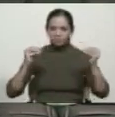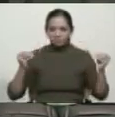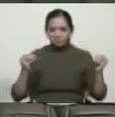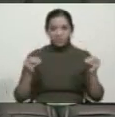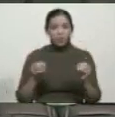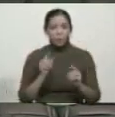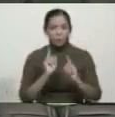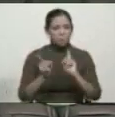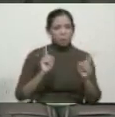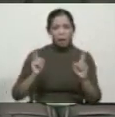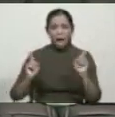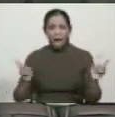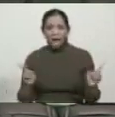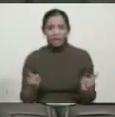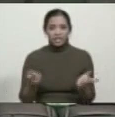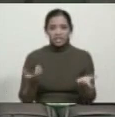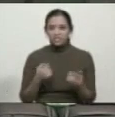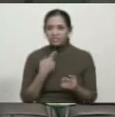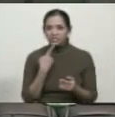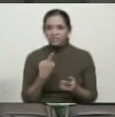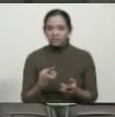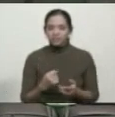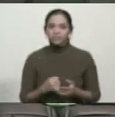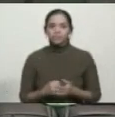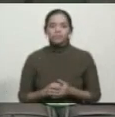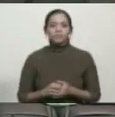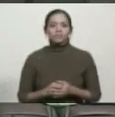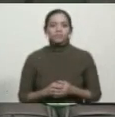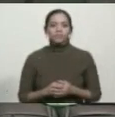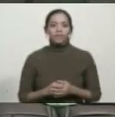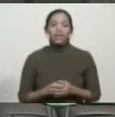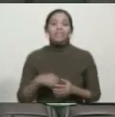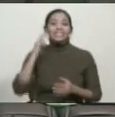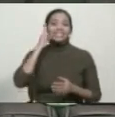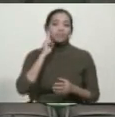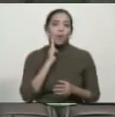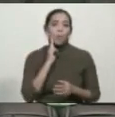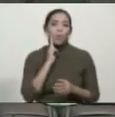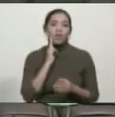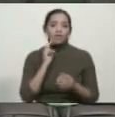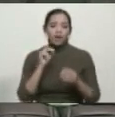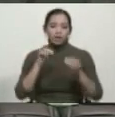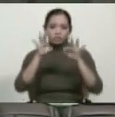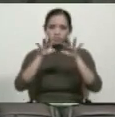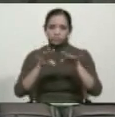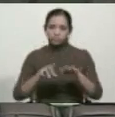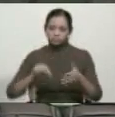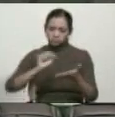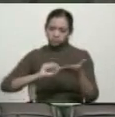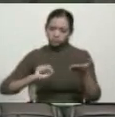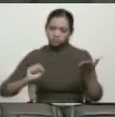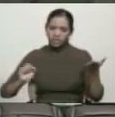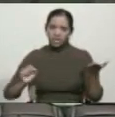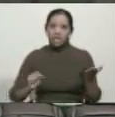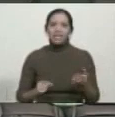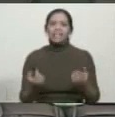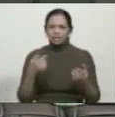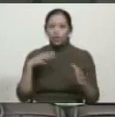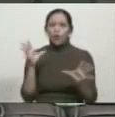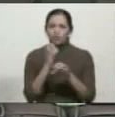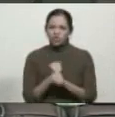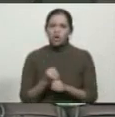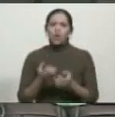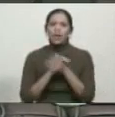ahí anda purulando el día de hoy, y es que Simón Bolívar escribió a Leandro Palacios: creo en la amistad como un sentimiento puro, y